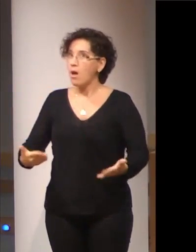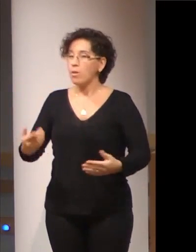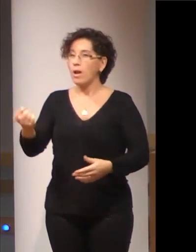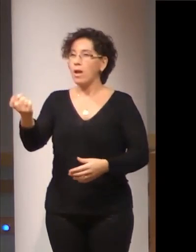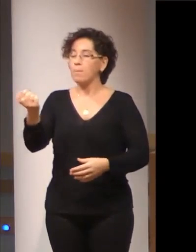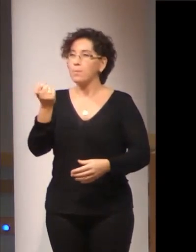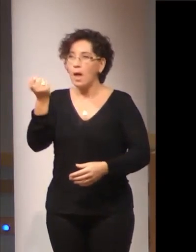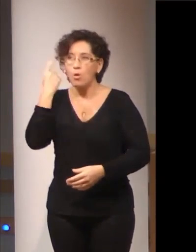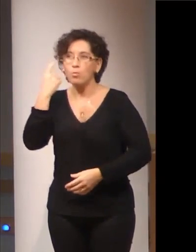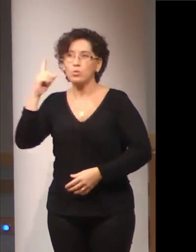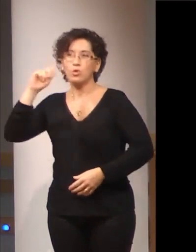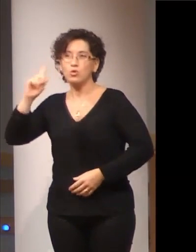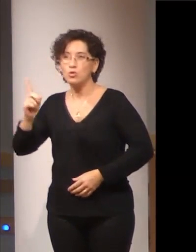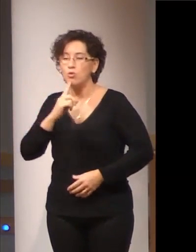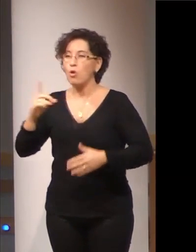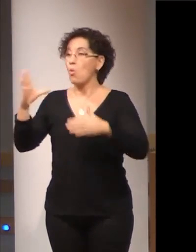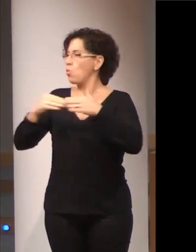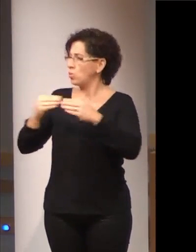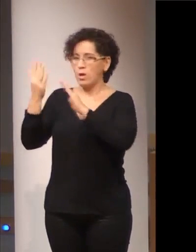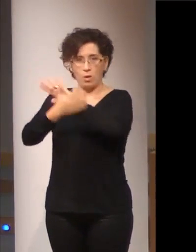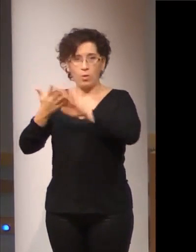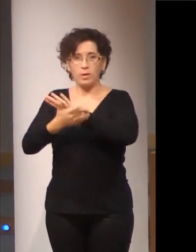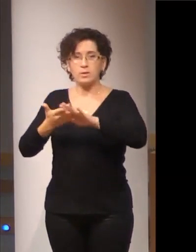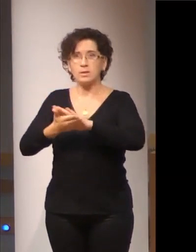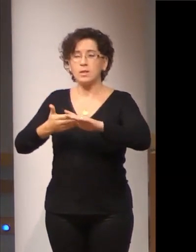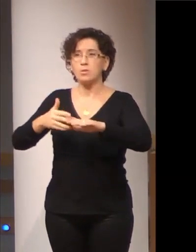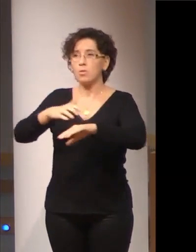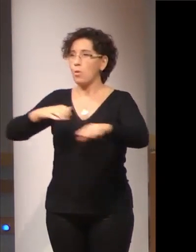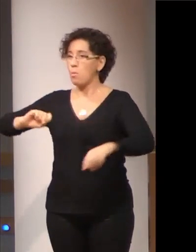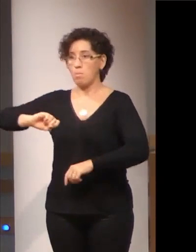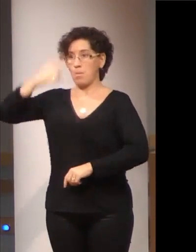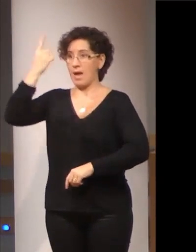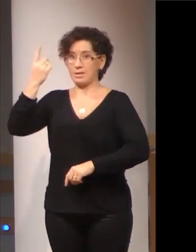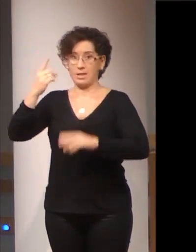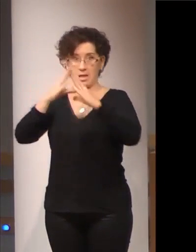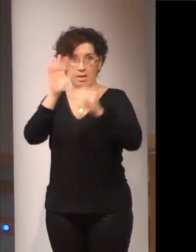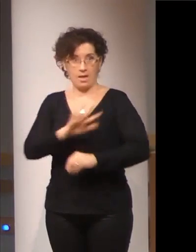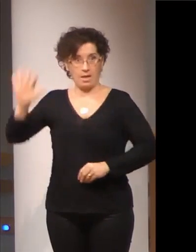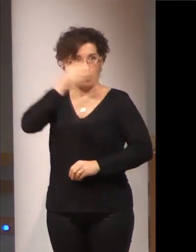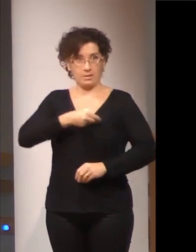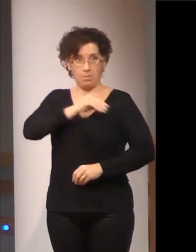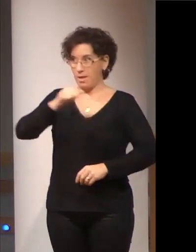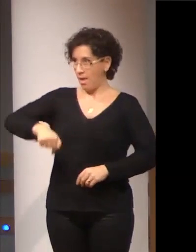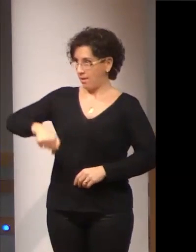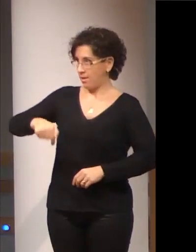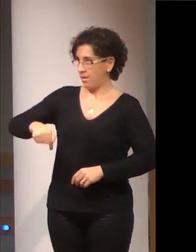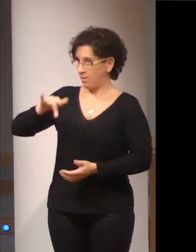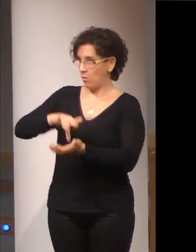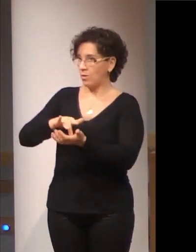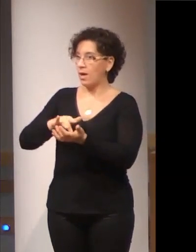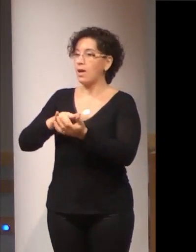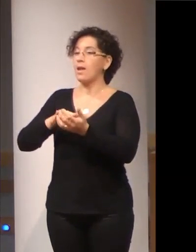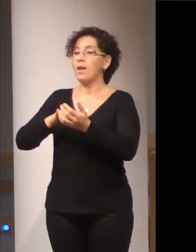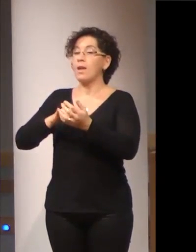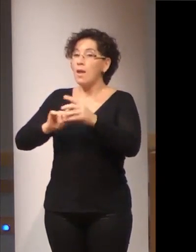sordos y usuarios de la lengua de signos de la Universidad Española. Luego, muy brevemente, les voy a contar cuáles han